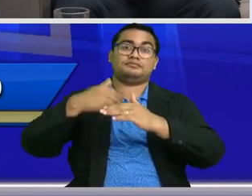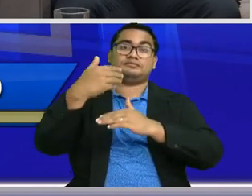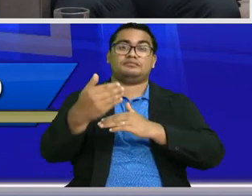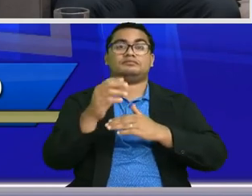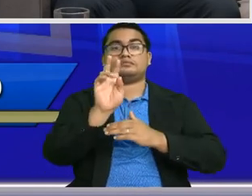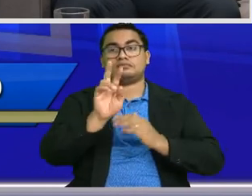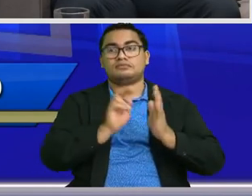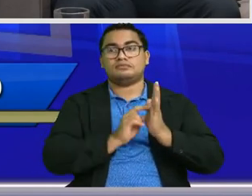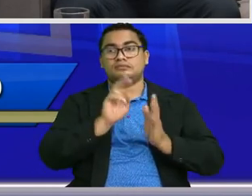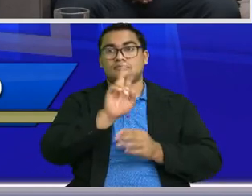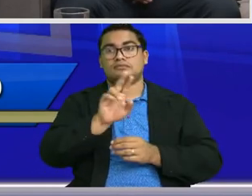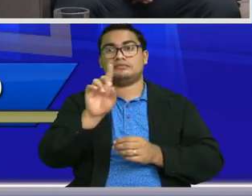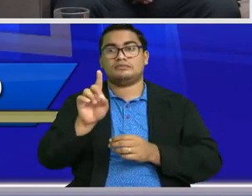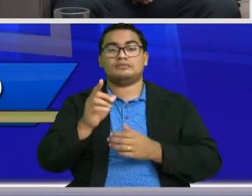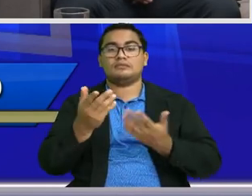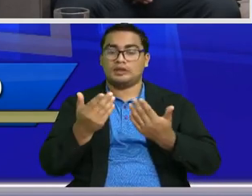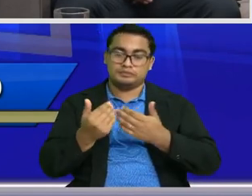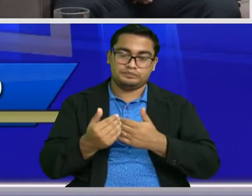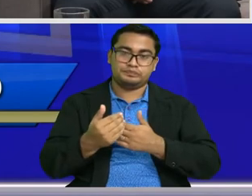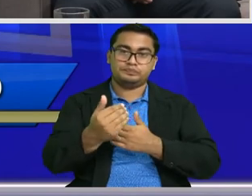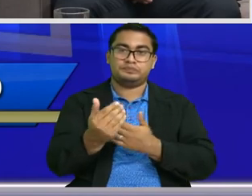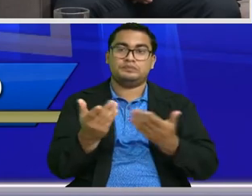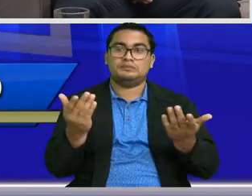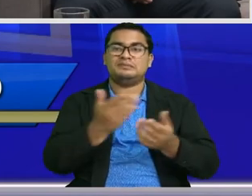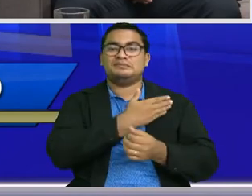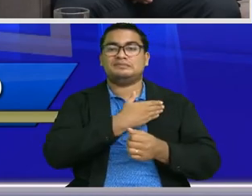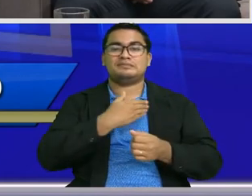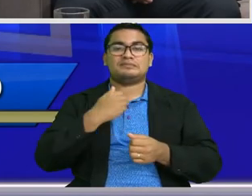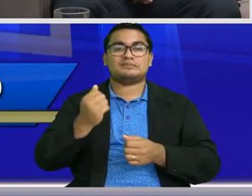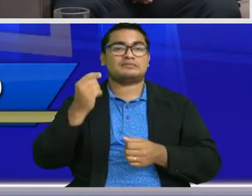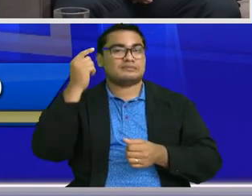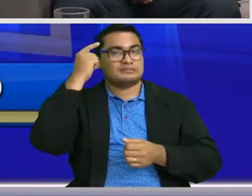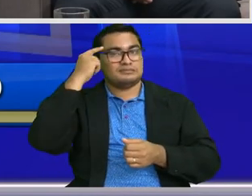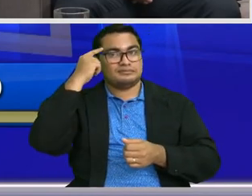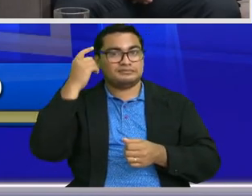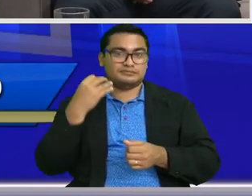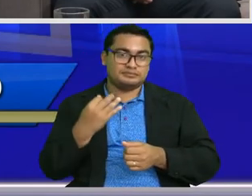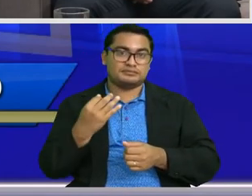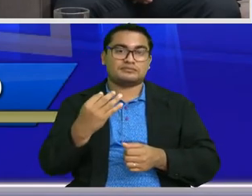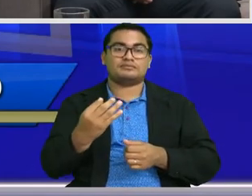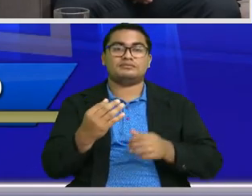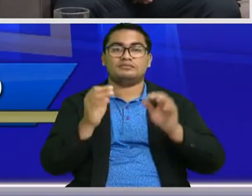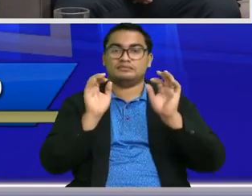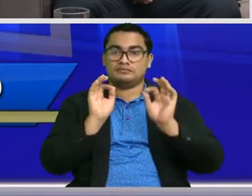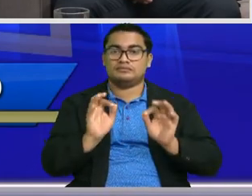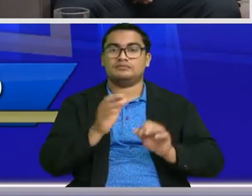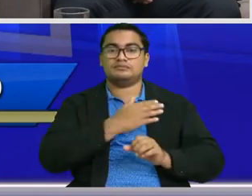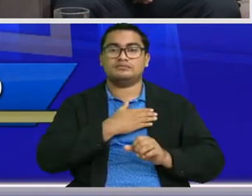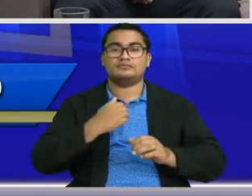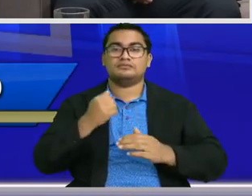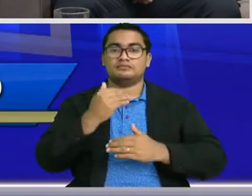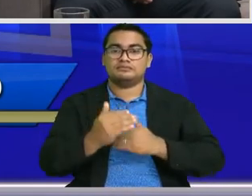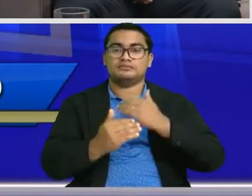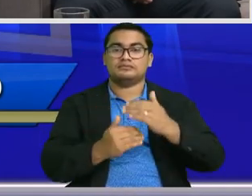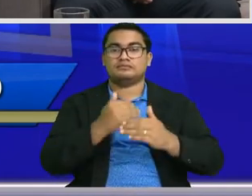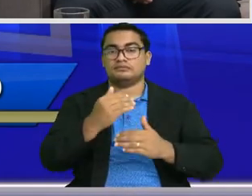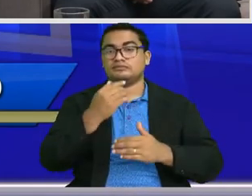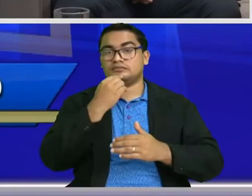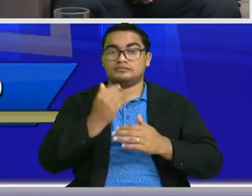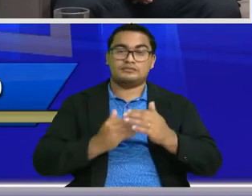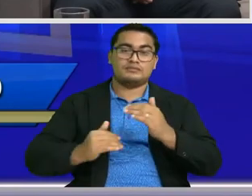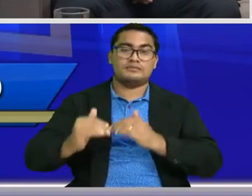es preparar un camino con mejores expectativas, con mejores condiciones y un proceso